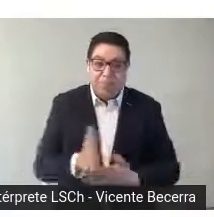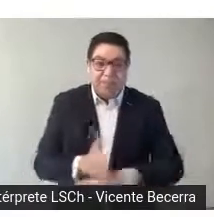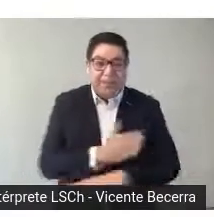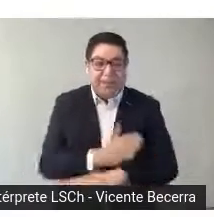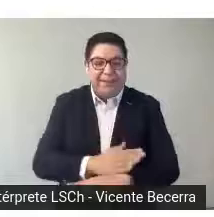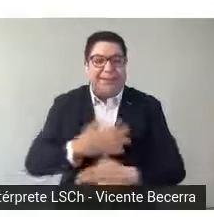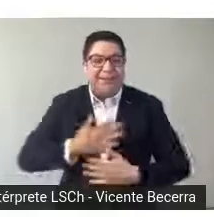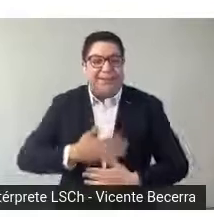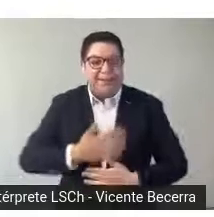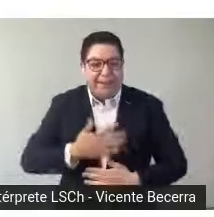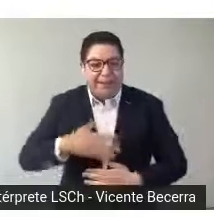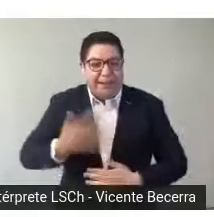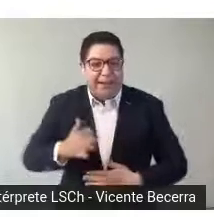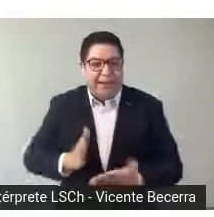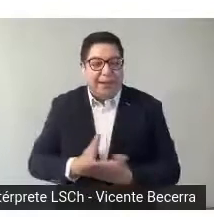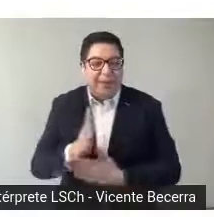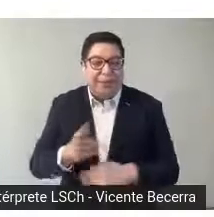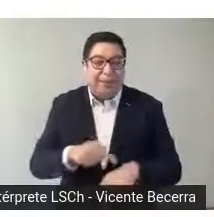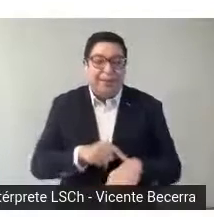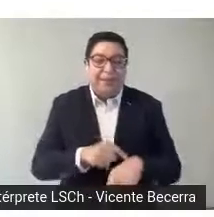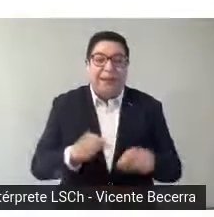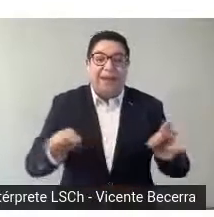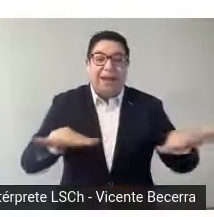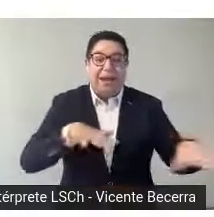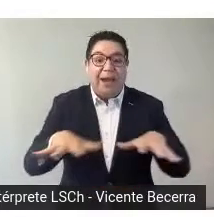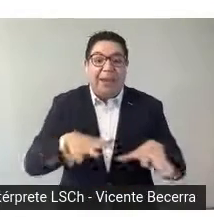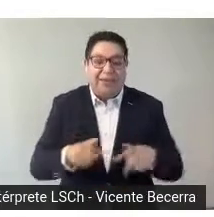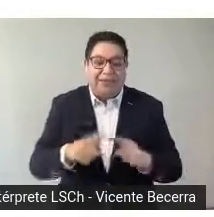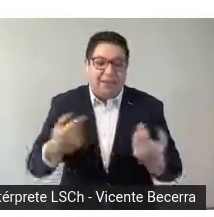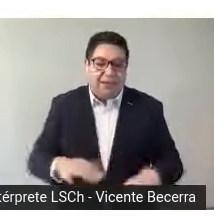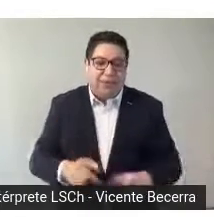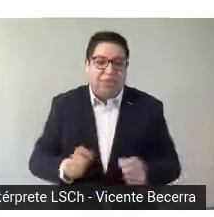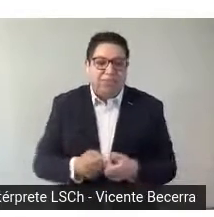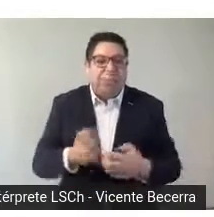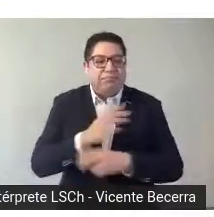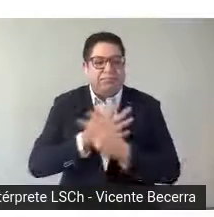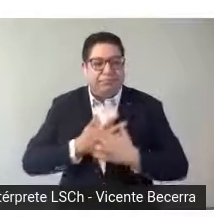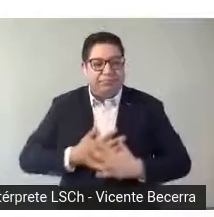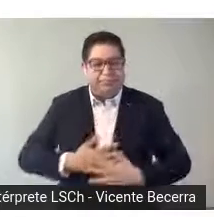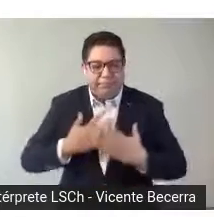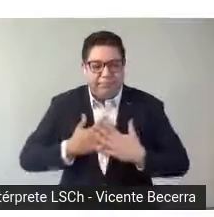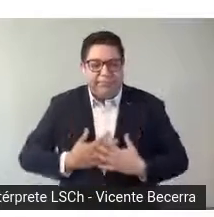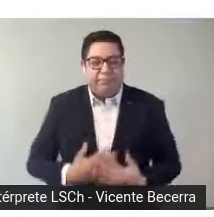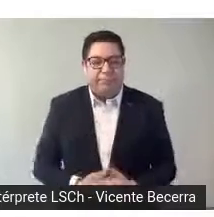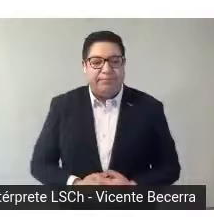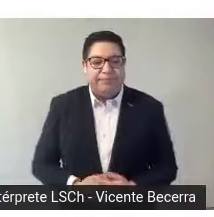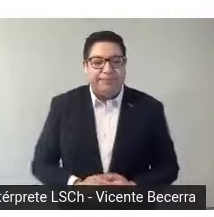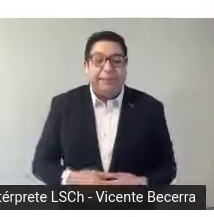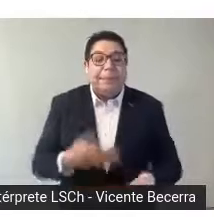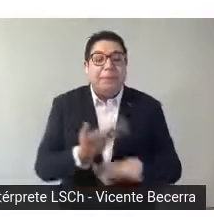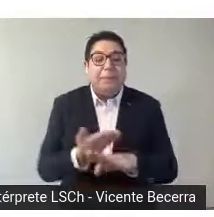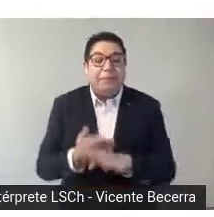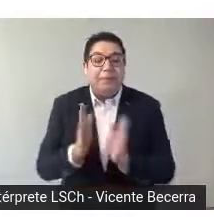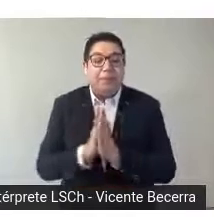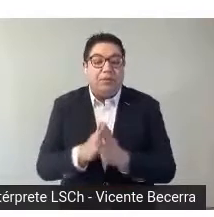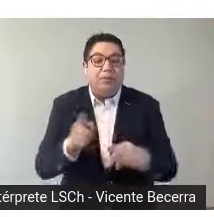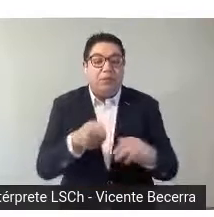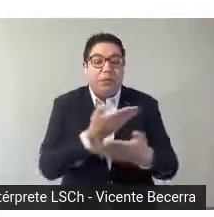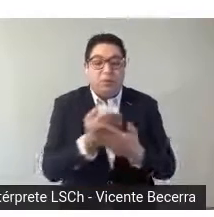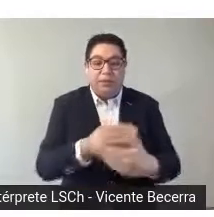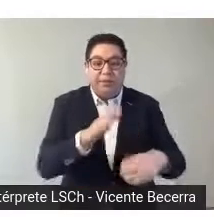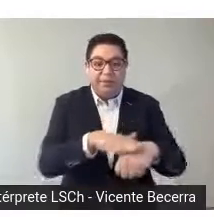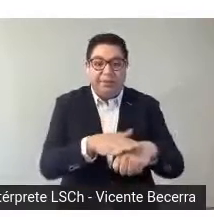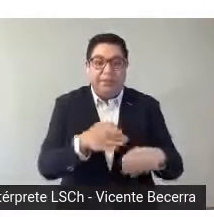ya comenzar con una breve actividad rompehielo. Y para eso, les pedimos que puedan ingresar a